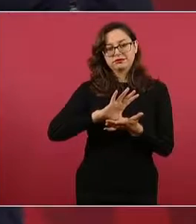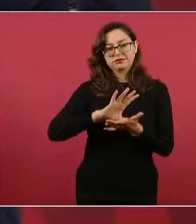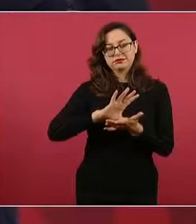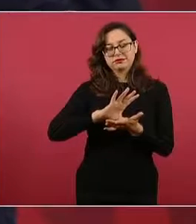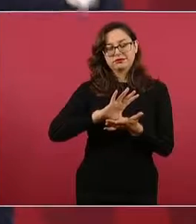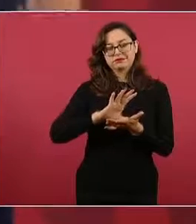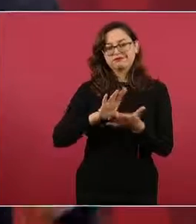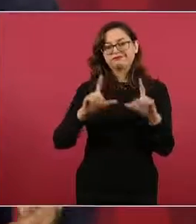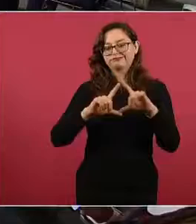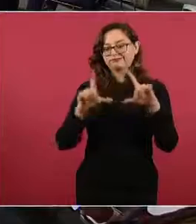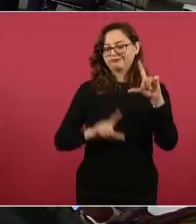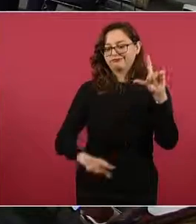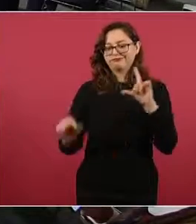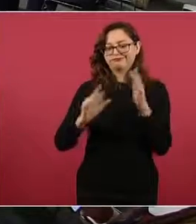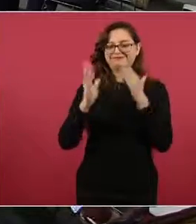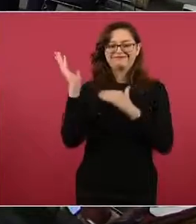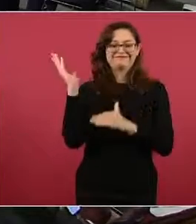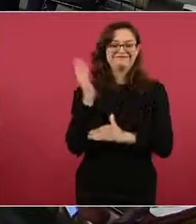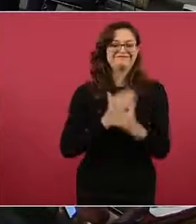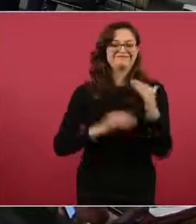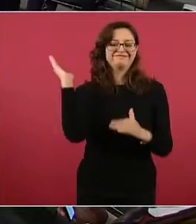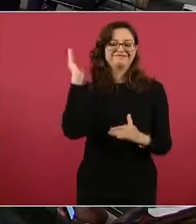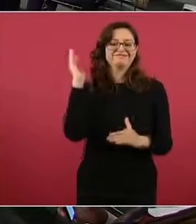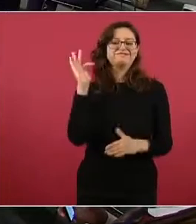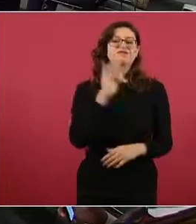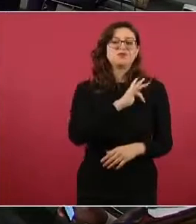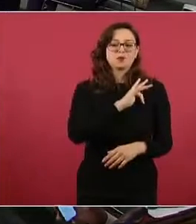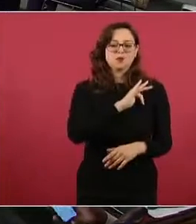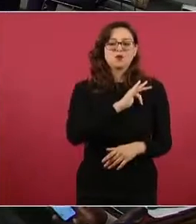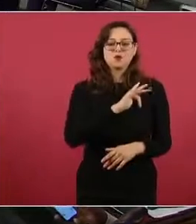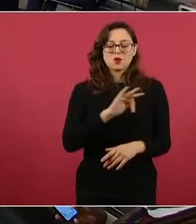el país renace.